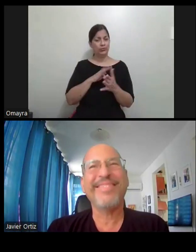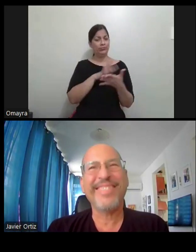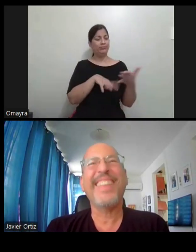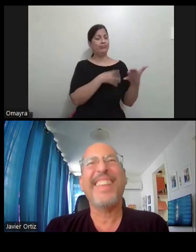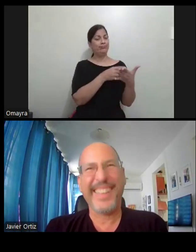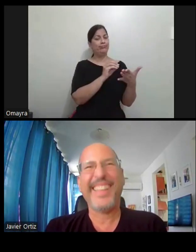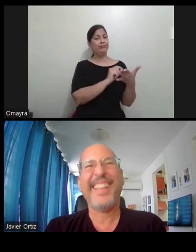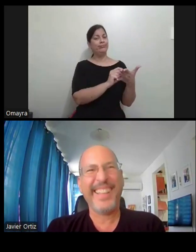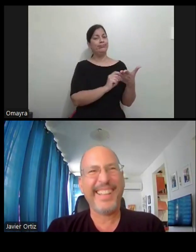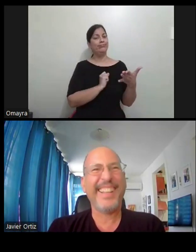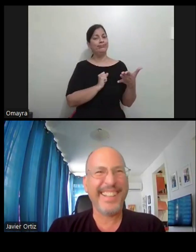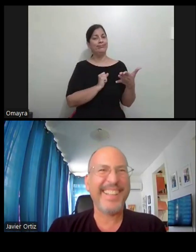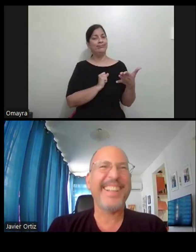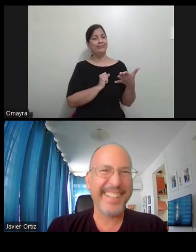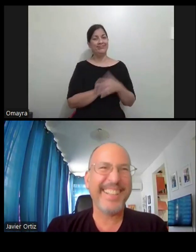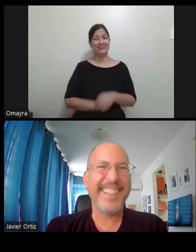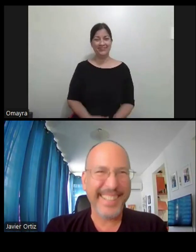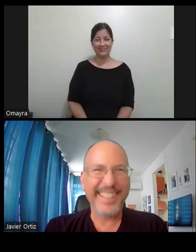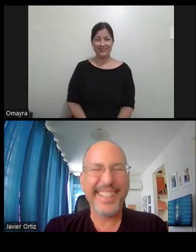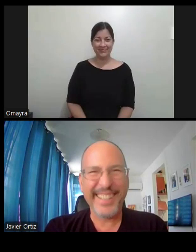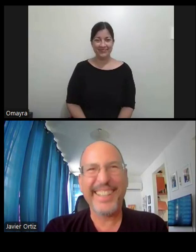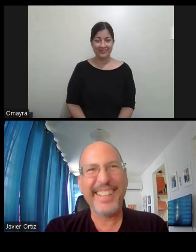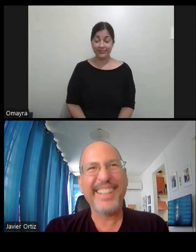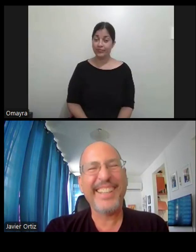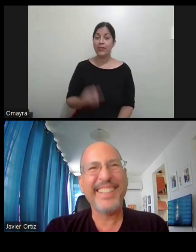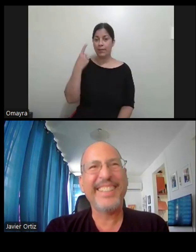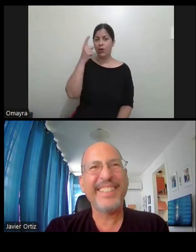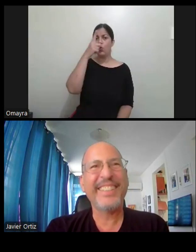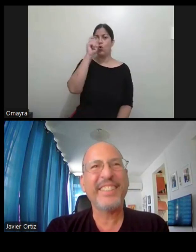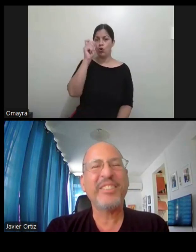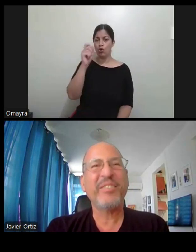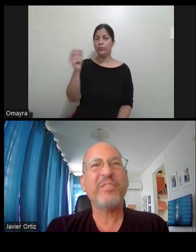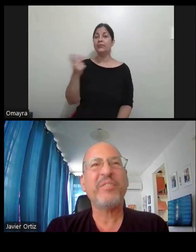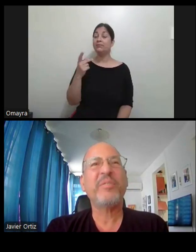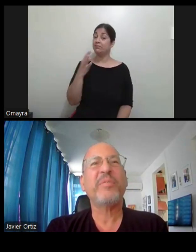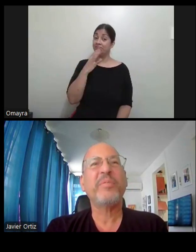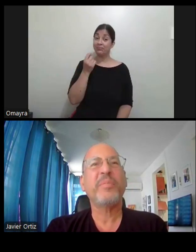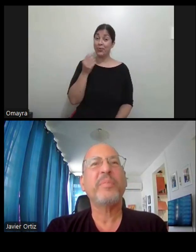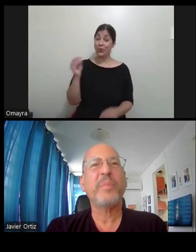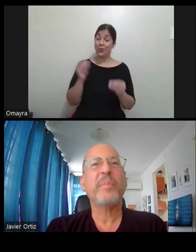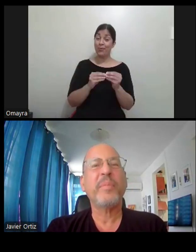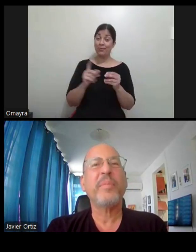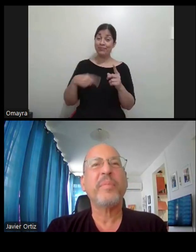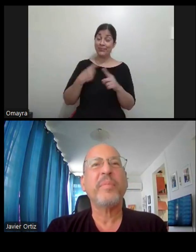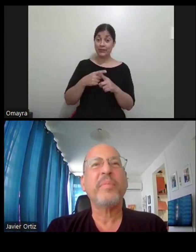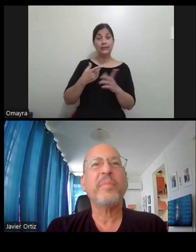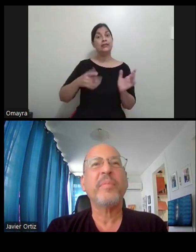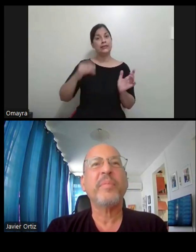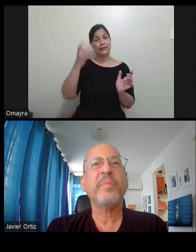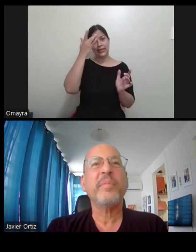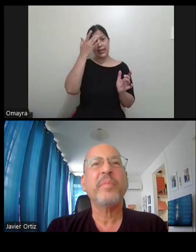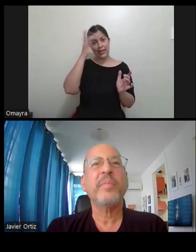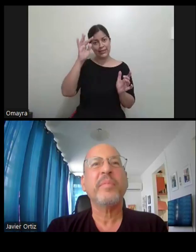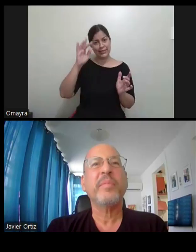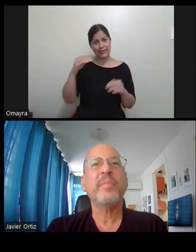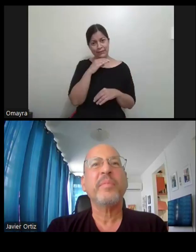ahora. Excelente. Pero ya en junio venimos y entonces hablamos un poquito más también de esto de la inteligencia artificial, de cómo, ¿verdad? Te lo